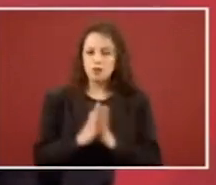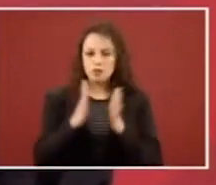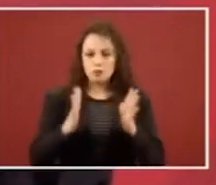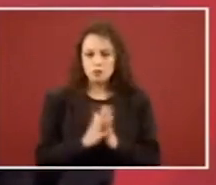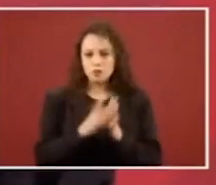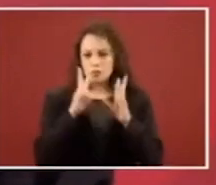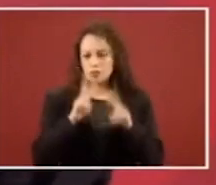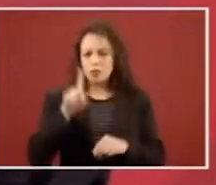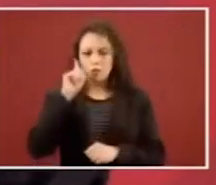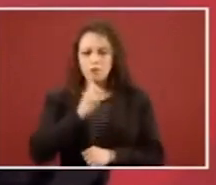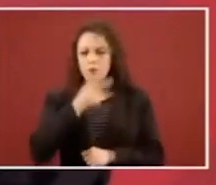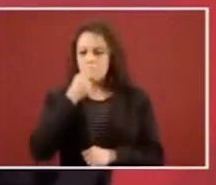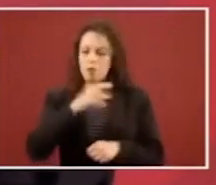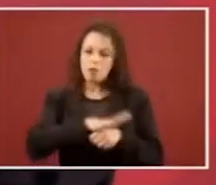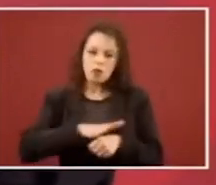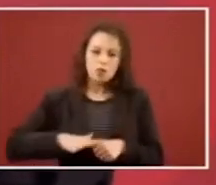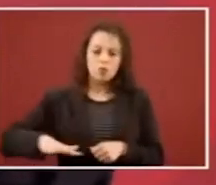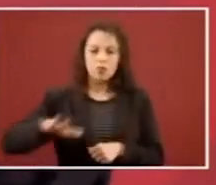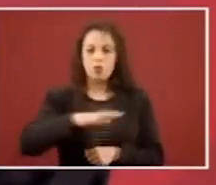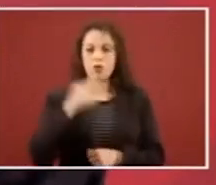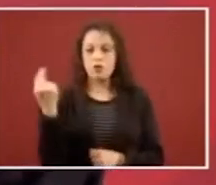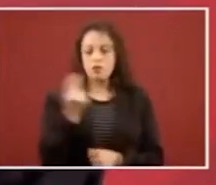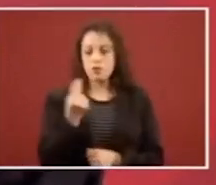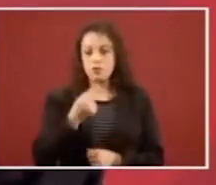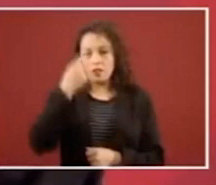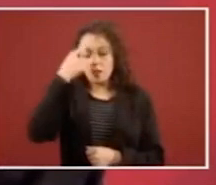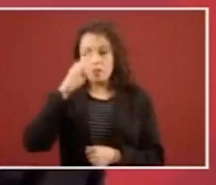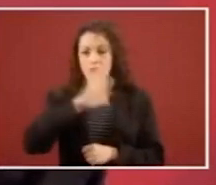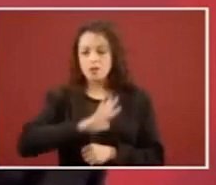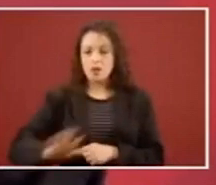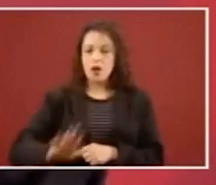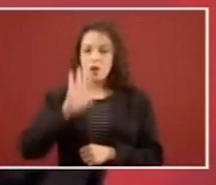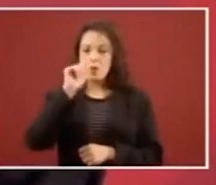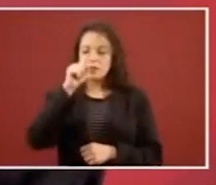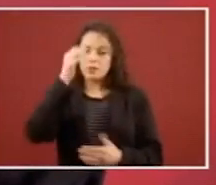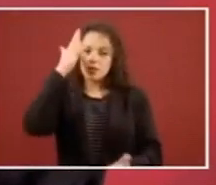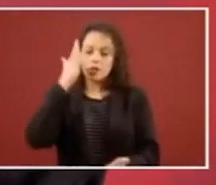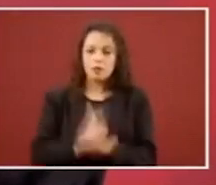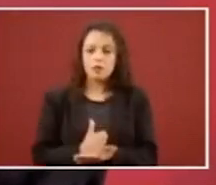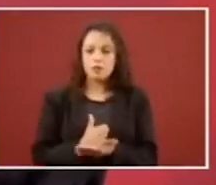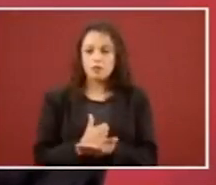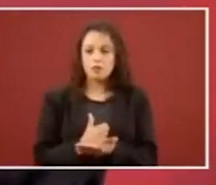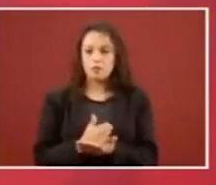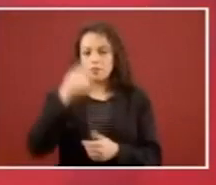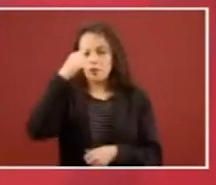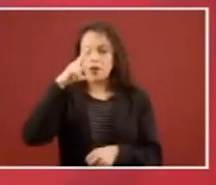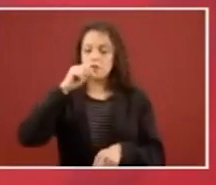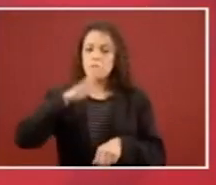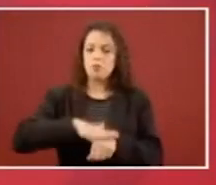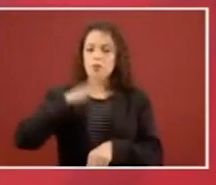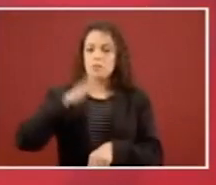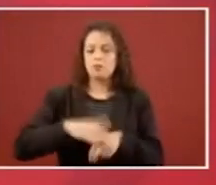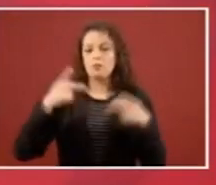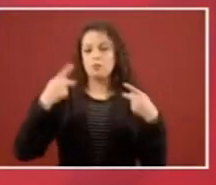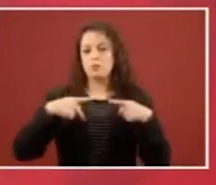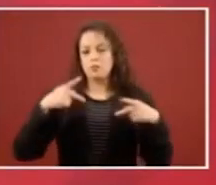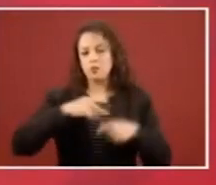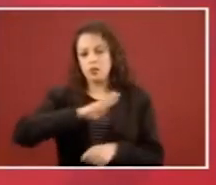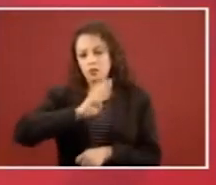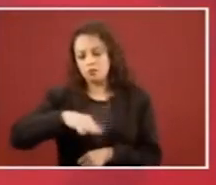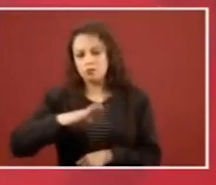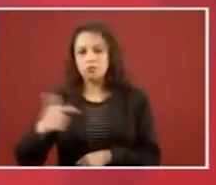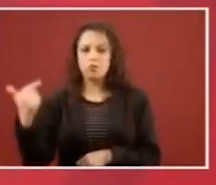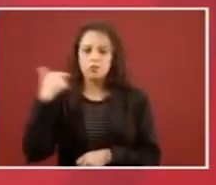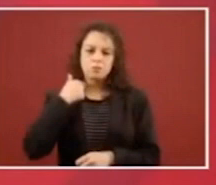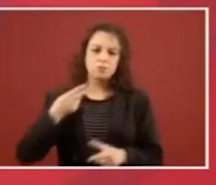de todas, de todos. Tenemos que detener, frenar el derramamiento de sangre. Esto